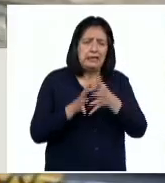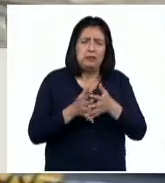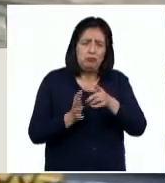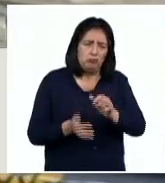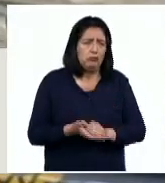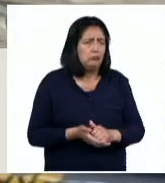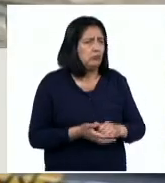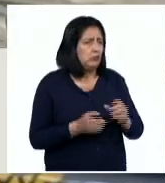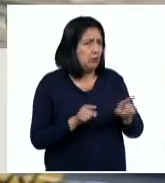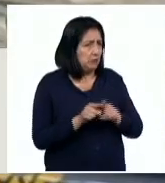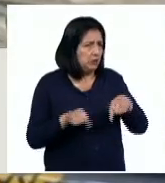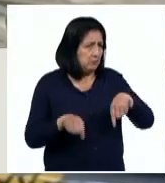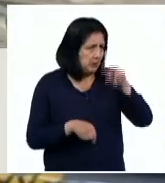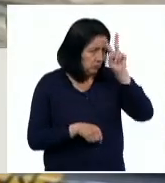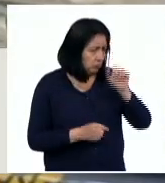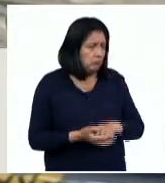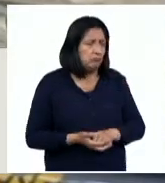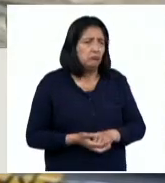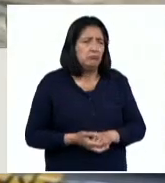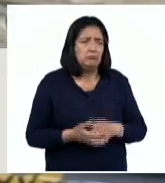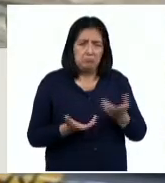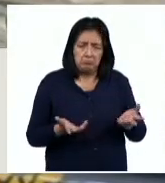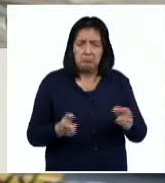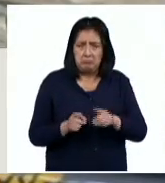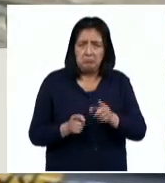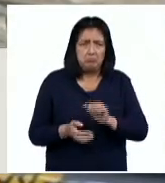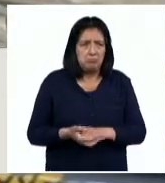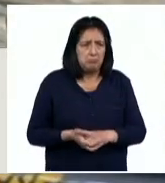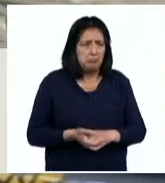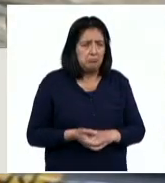Unidos, como en nuestro país, también